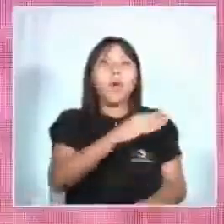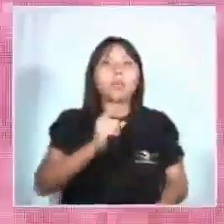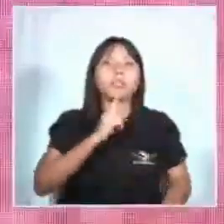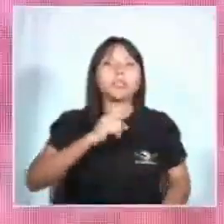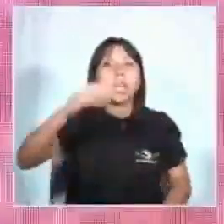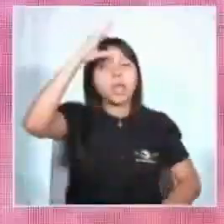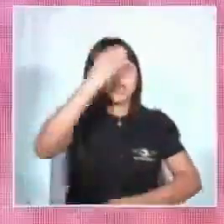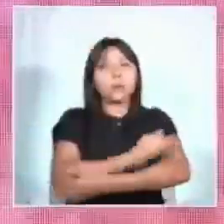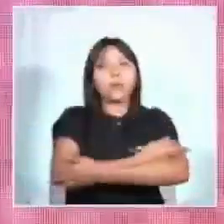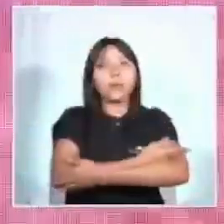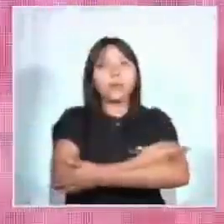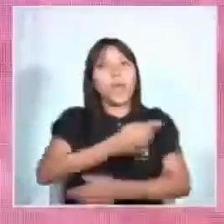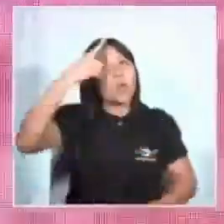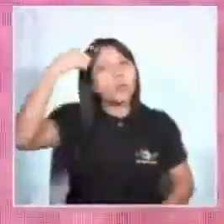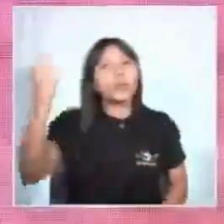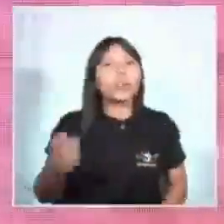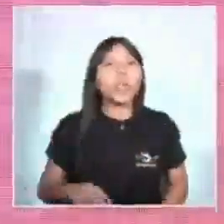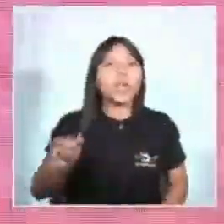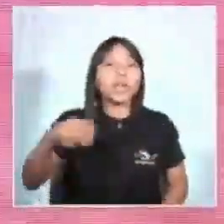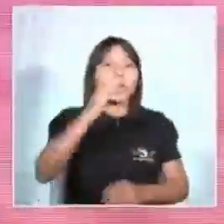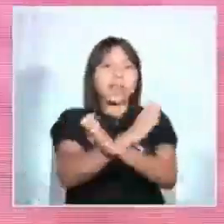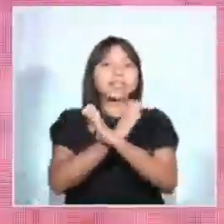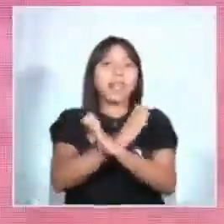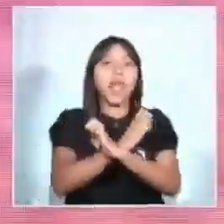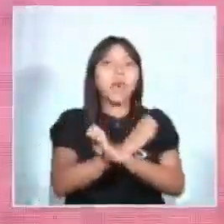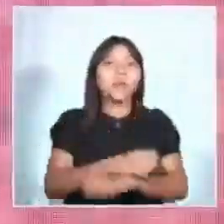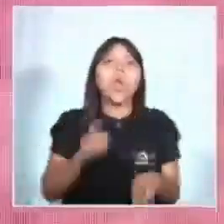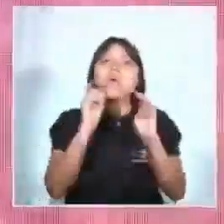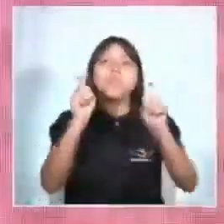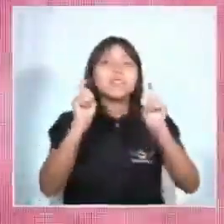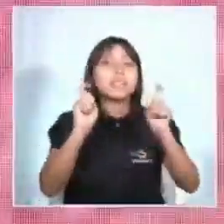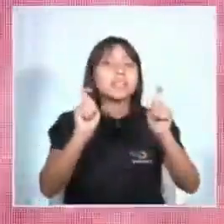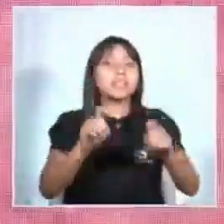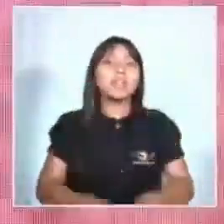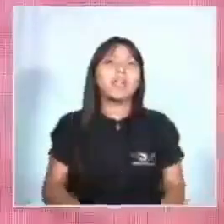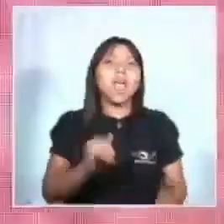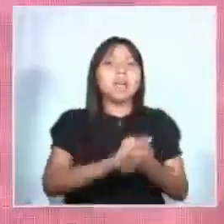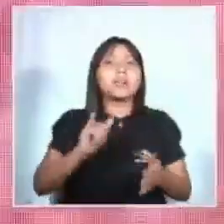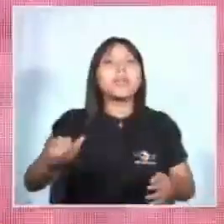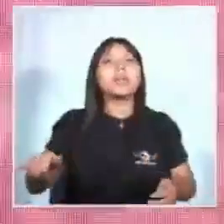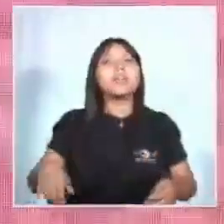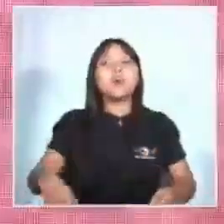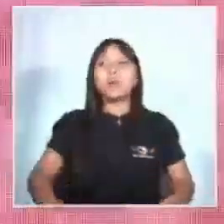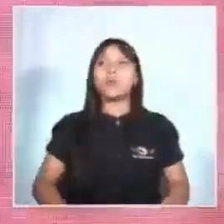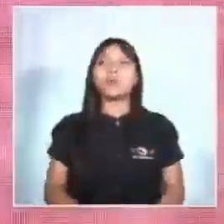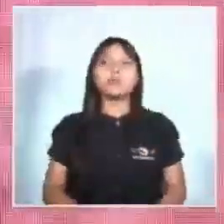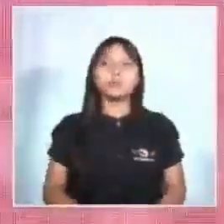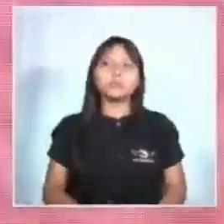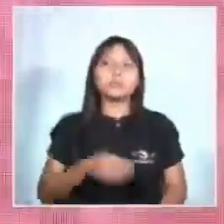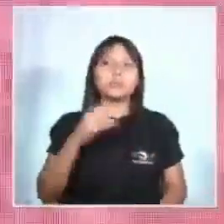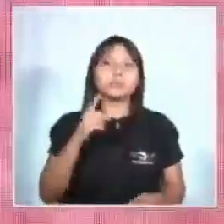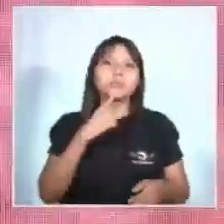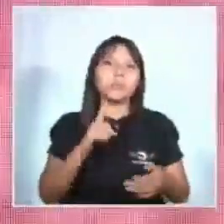hijo. Porque el esclavo necesita que lo aprueben. El